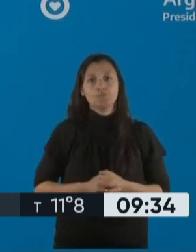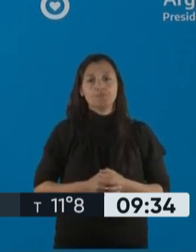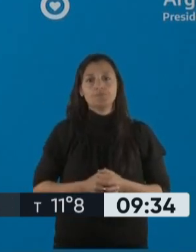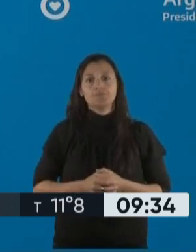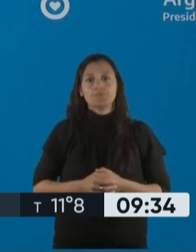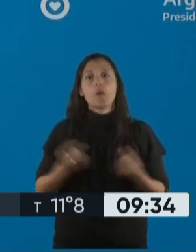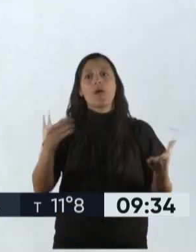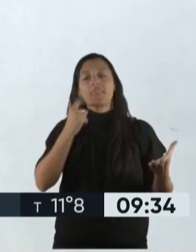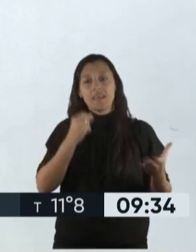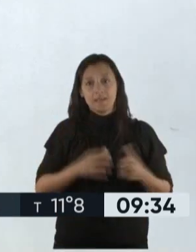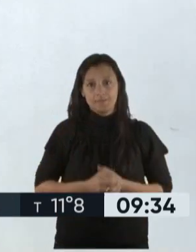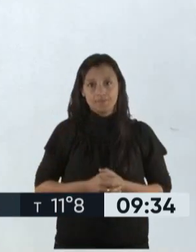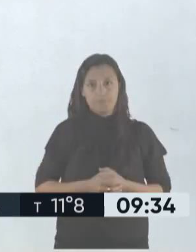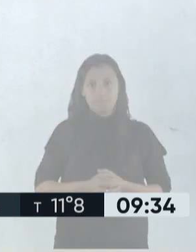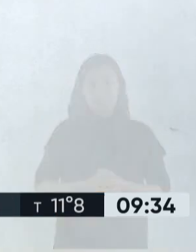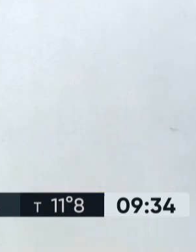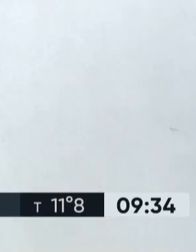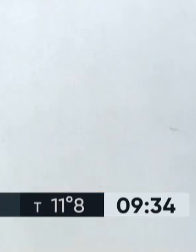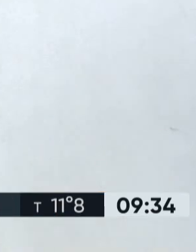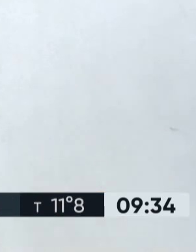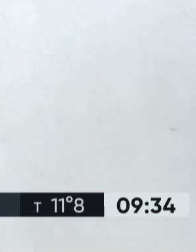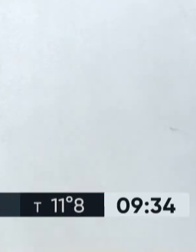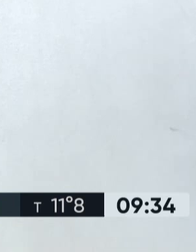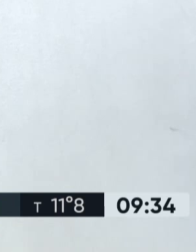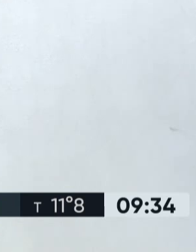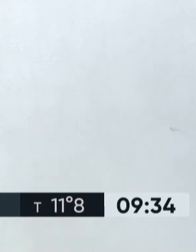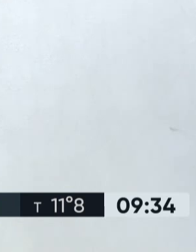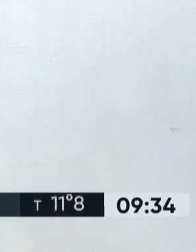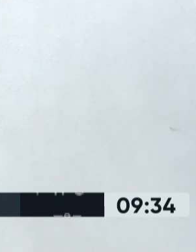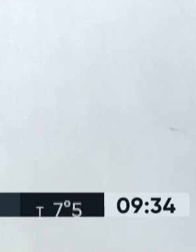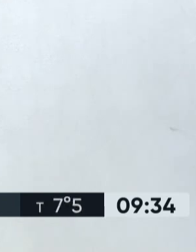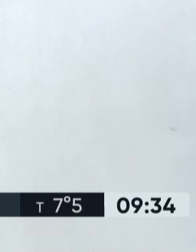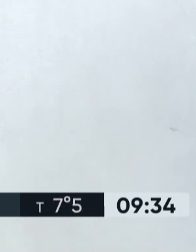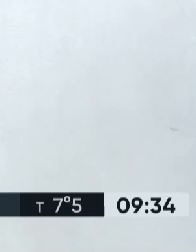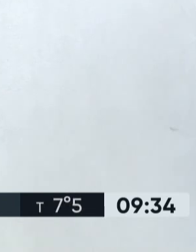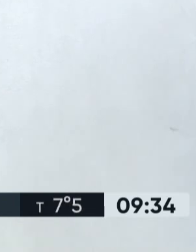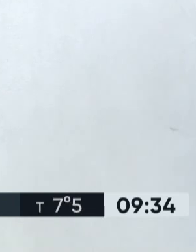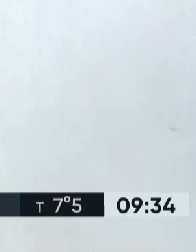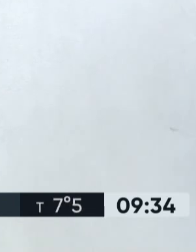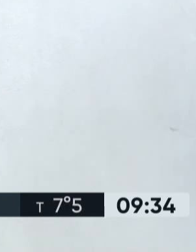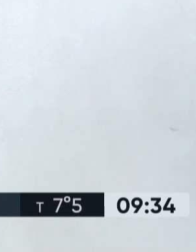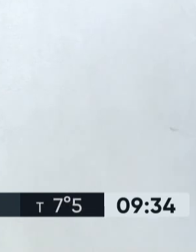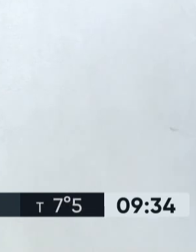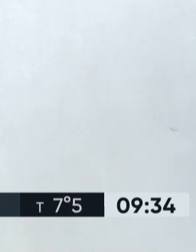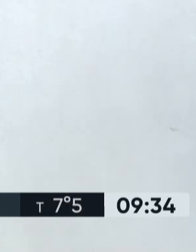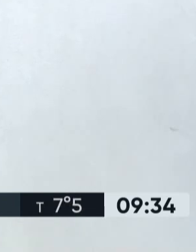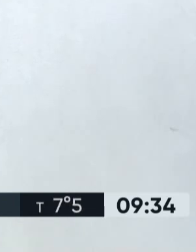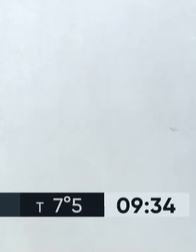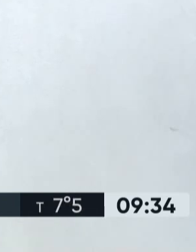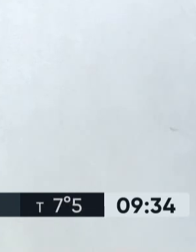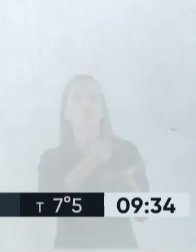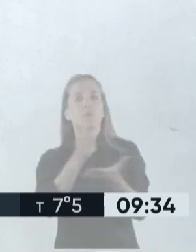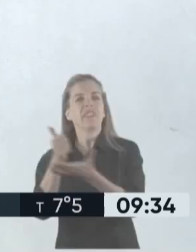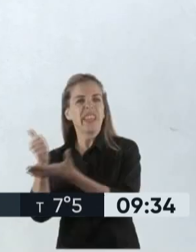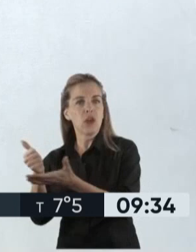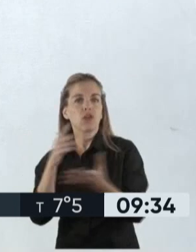día. ¿Cómo le va? Buen día. A nivel mediático se viene hablando en los últimos días de cambios en los subsidios al transporte. Quería saber si el